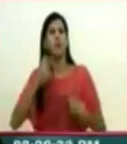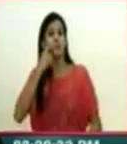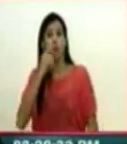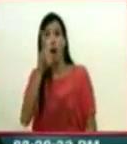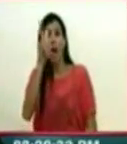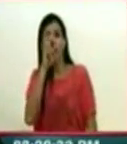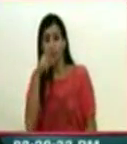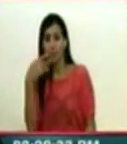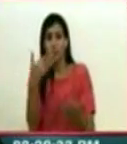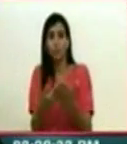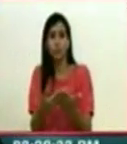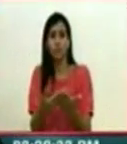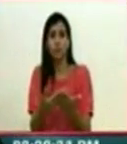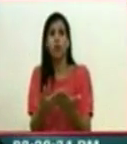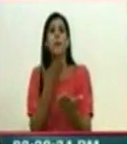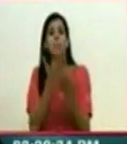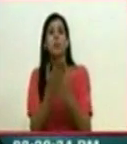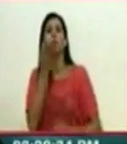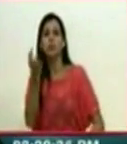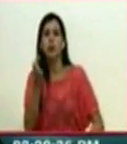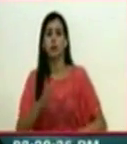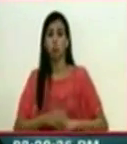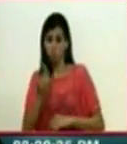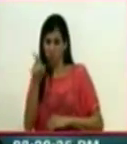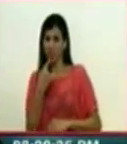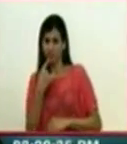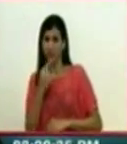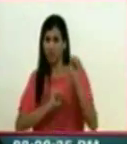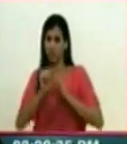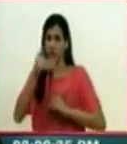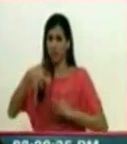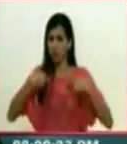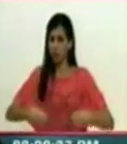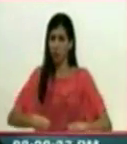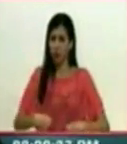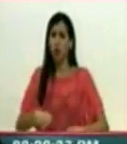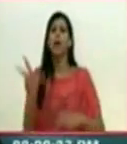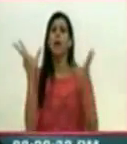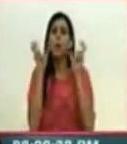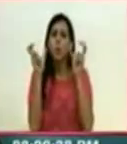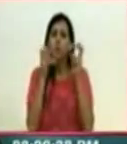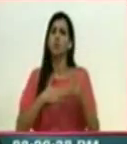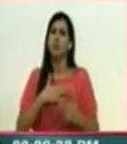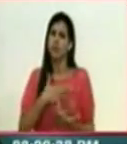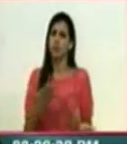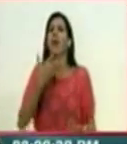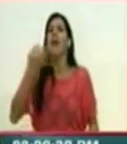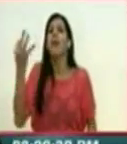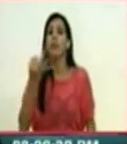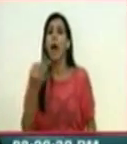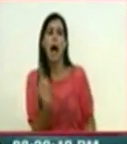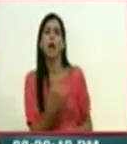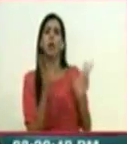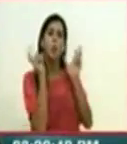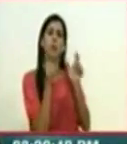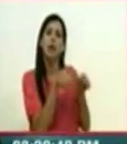años. Le solicitamos a usted, que se dice ser defensor de los derechos humanos, que escuche nuestra verdad. Que no solo escuche un lado de la